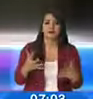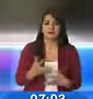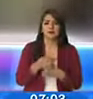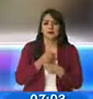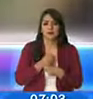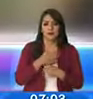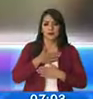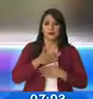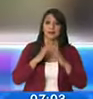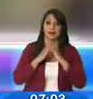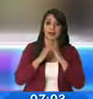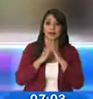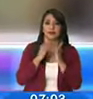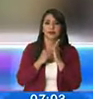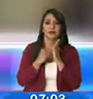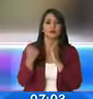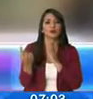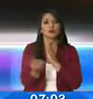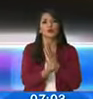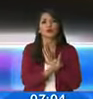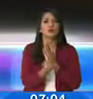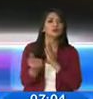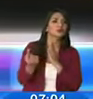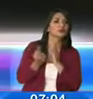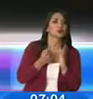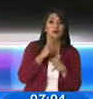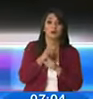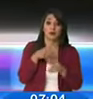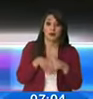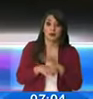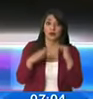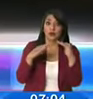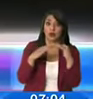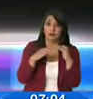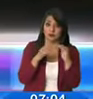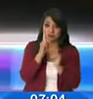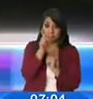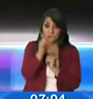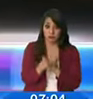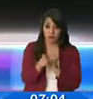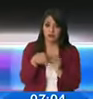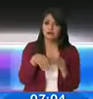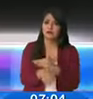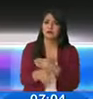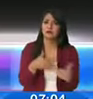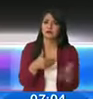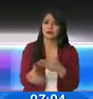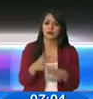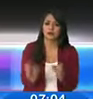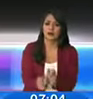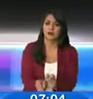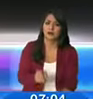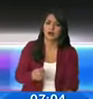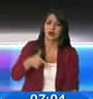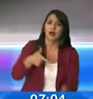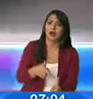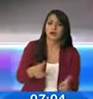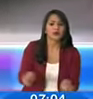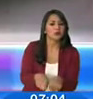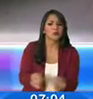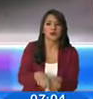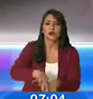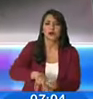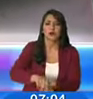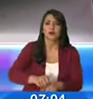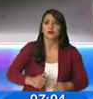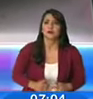más las casas, dar vueltas, porque igual, aún así, estando una persona dentro de la casa, entraron y lo amarraron y lo encañonaron sin ningún problema. Es